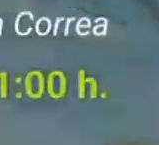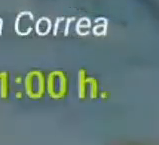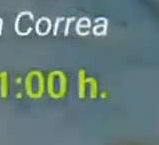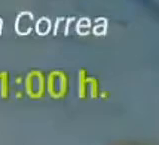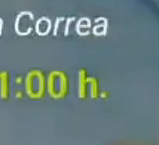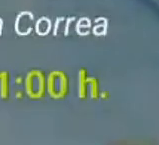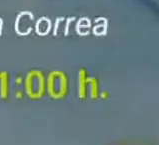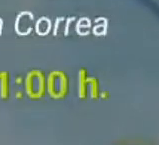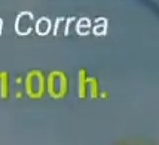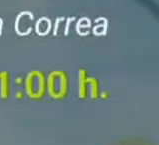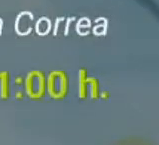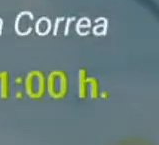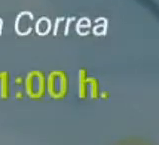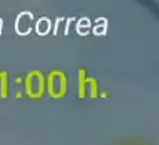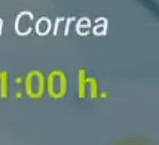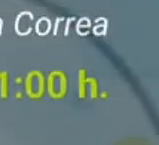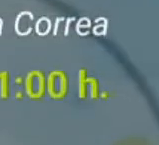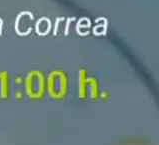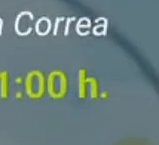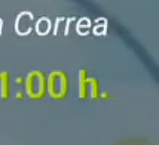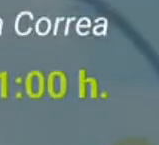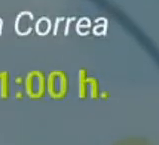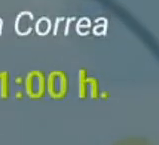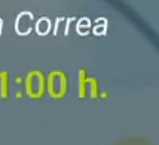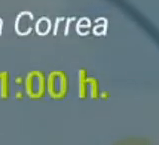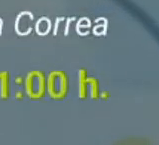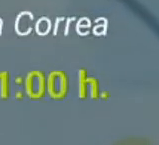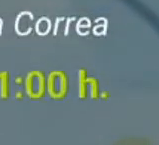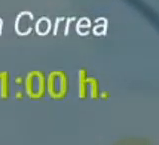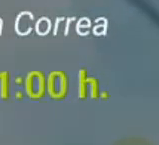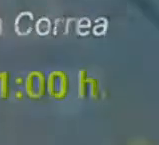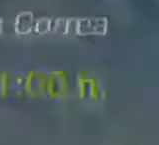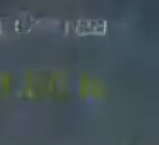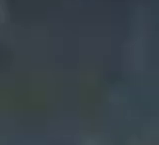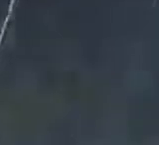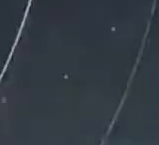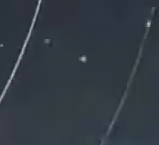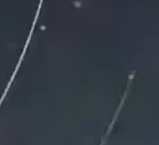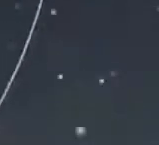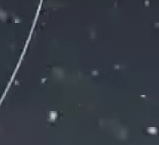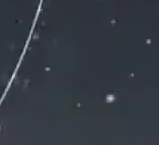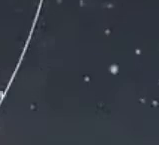horas, Canal 22. La cultura se ve en todas partes.